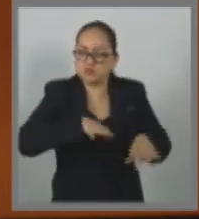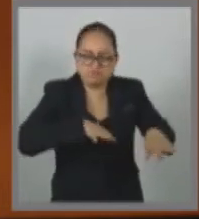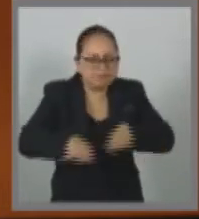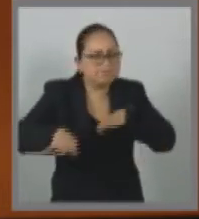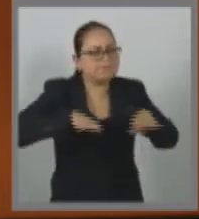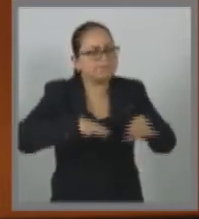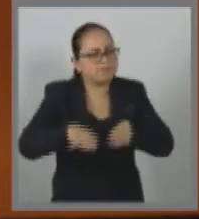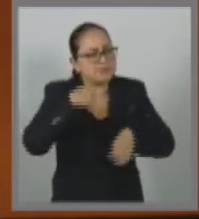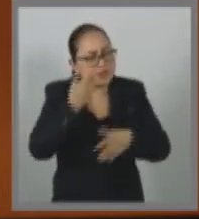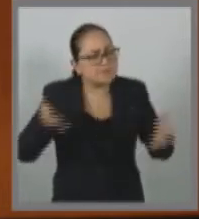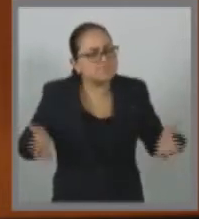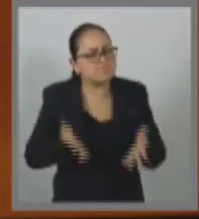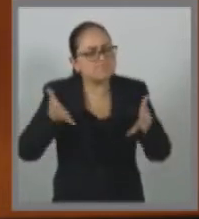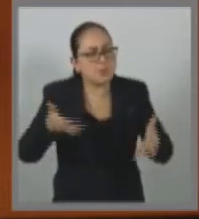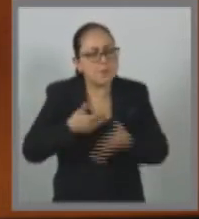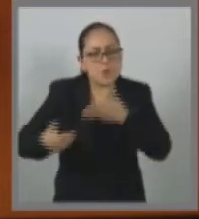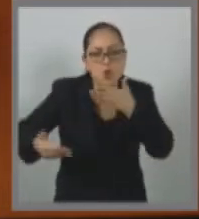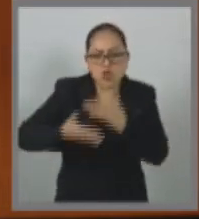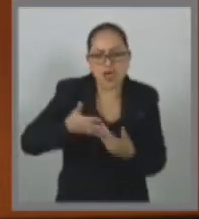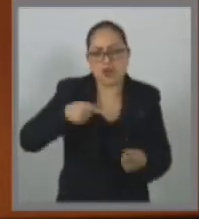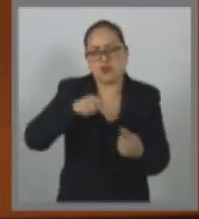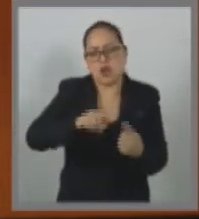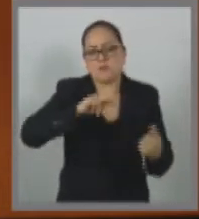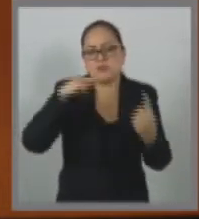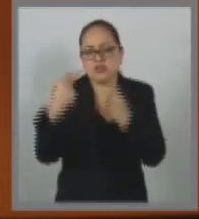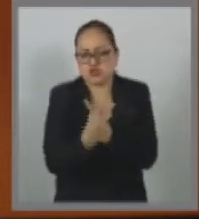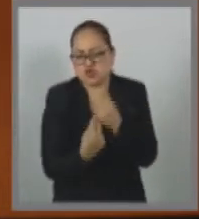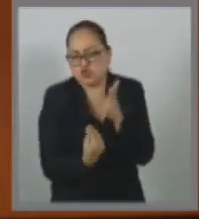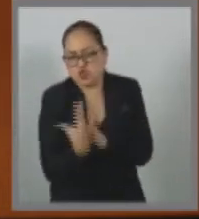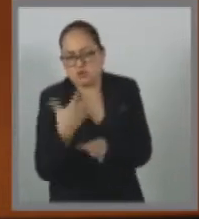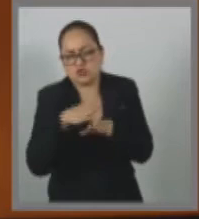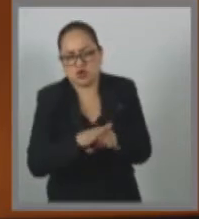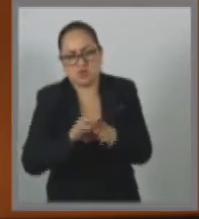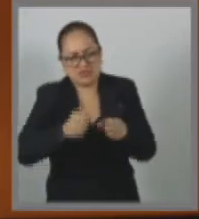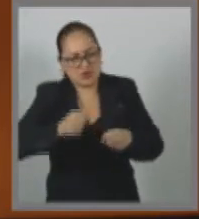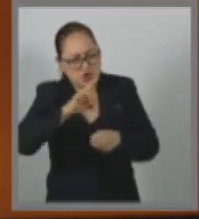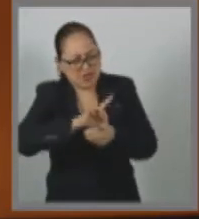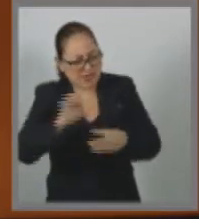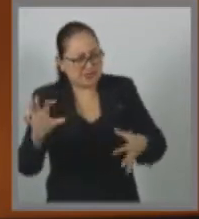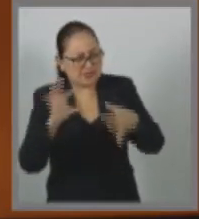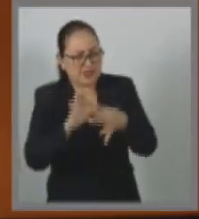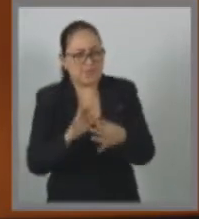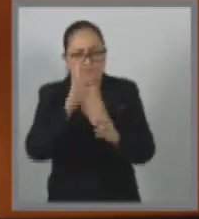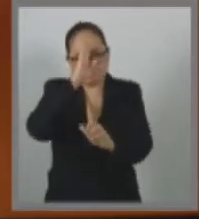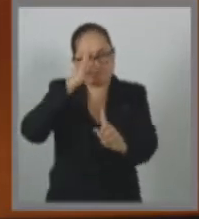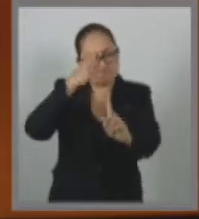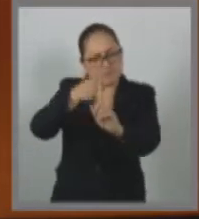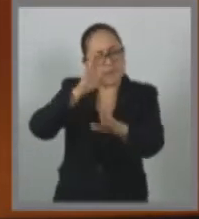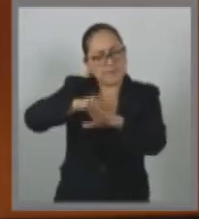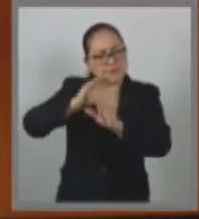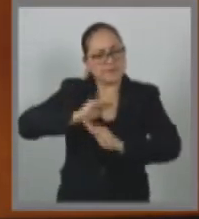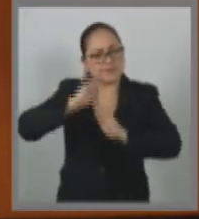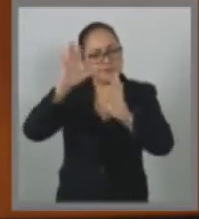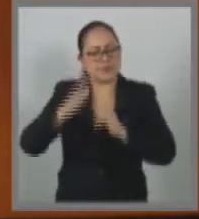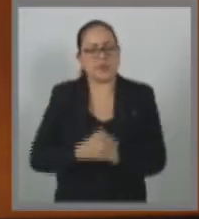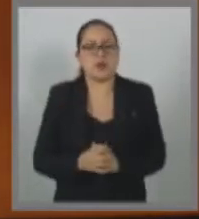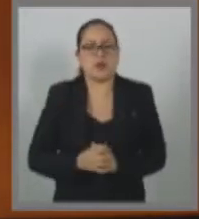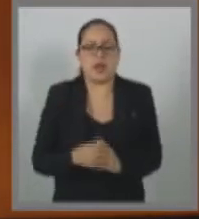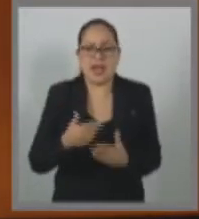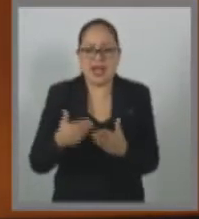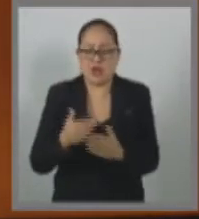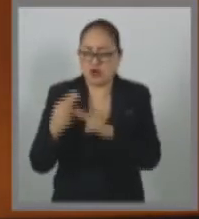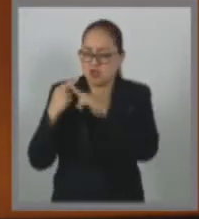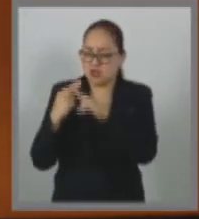la innovación, cambiando el rostro a la seguridad social y con un rumbo claro. Este